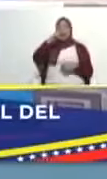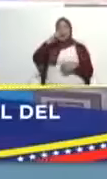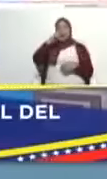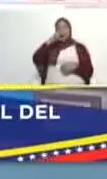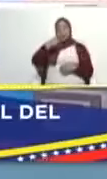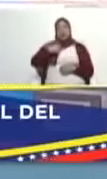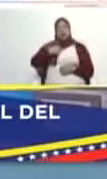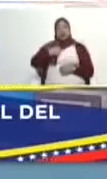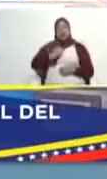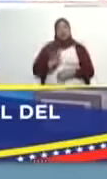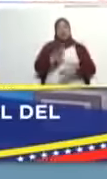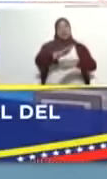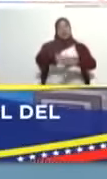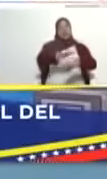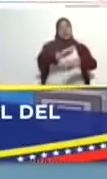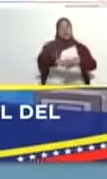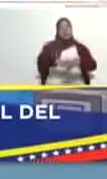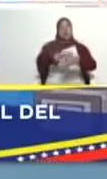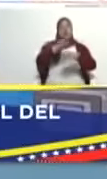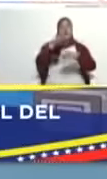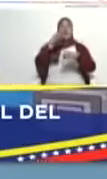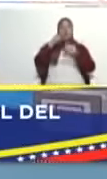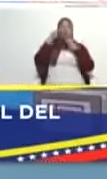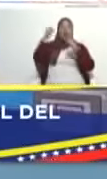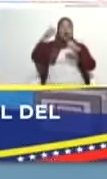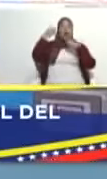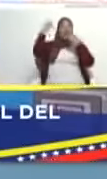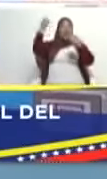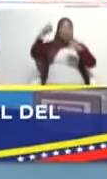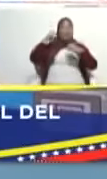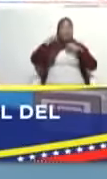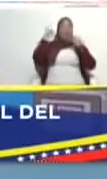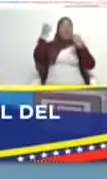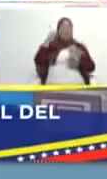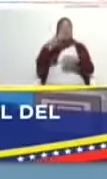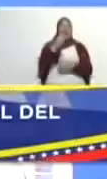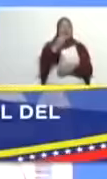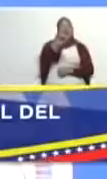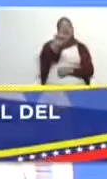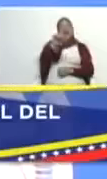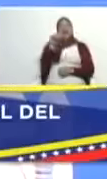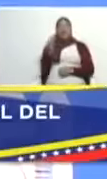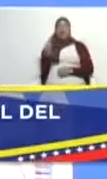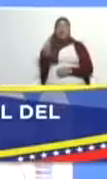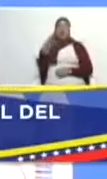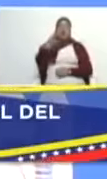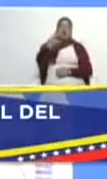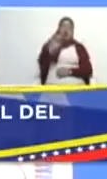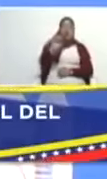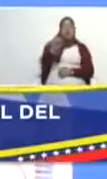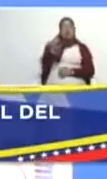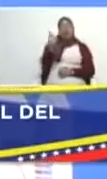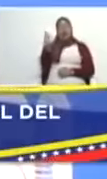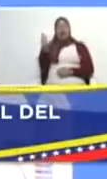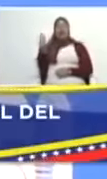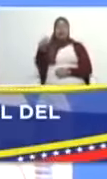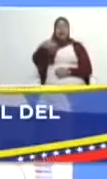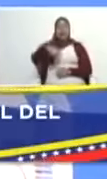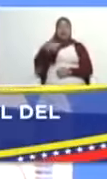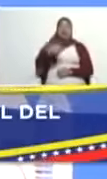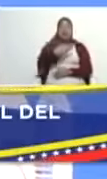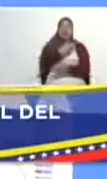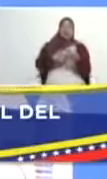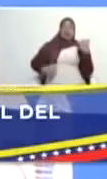digo, oe, oe, oa, oe, oe, oa, este es